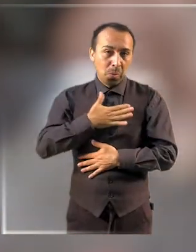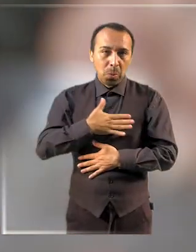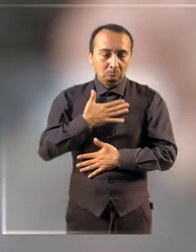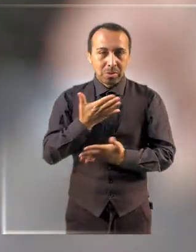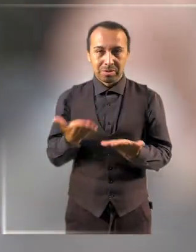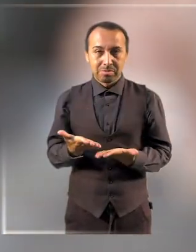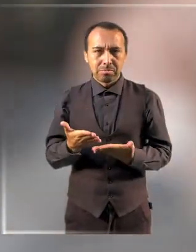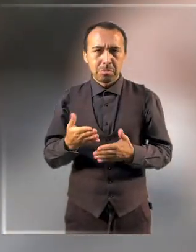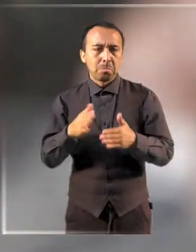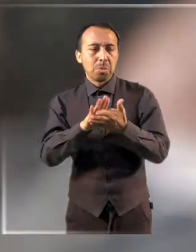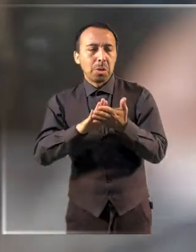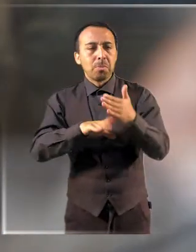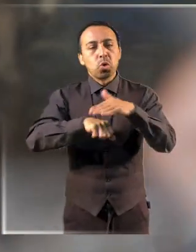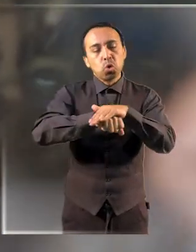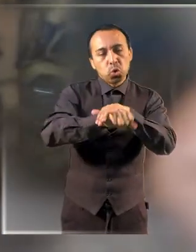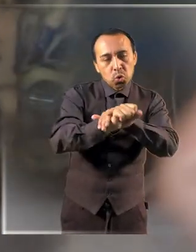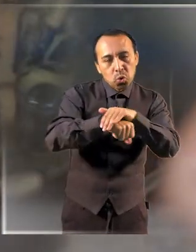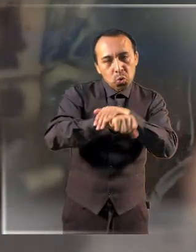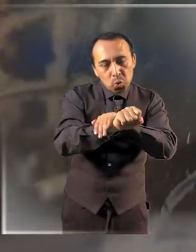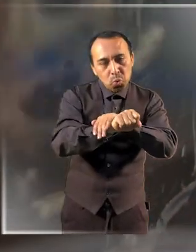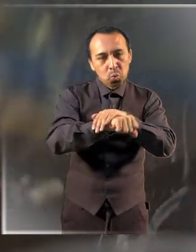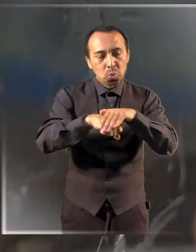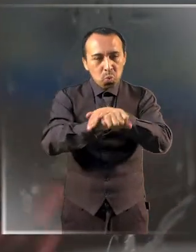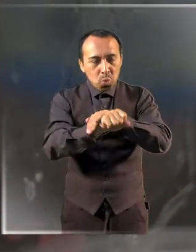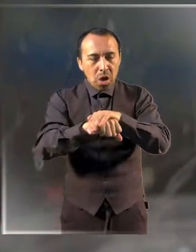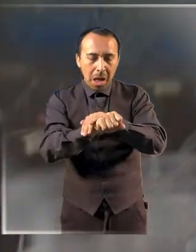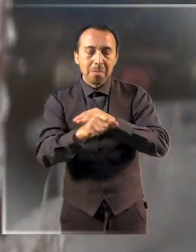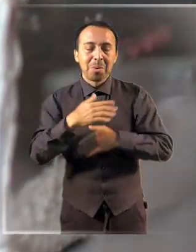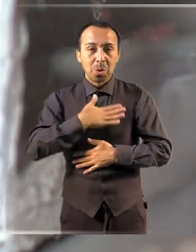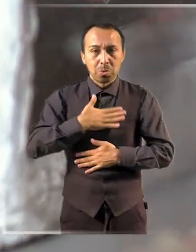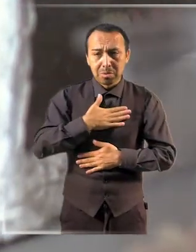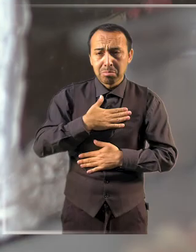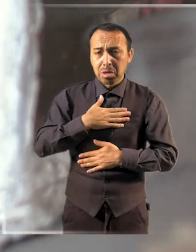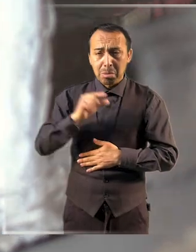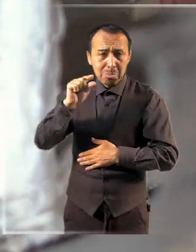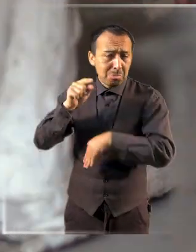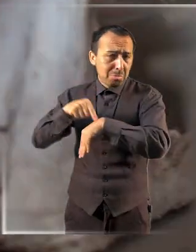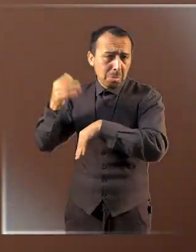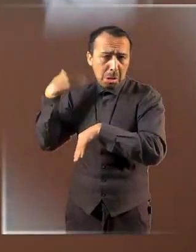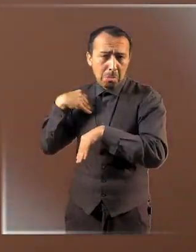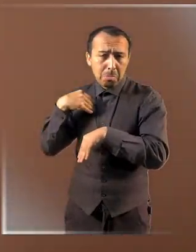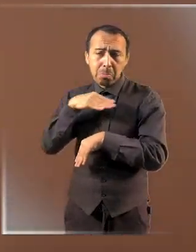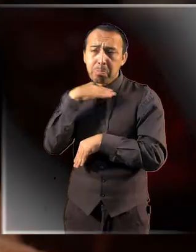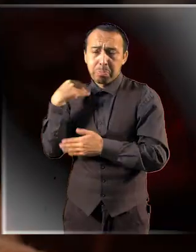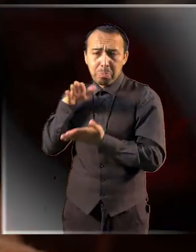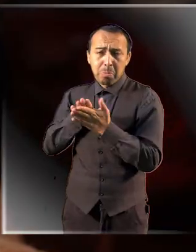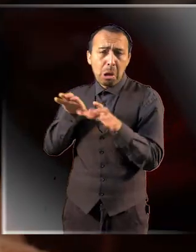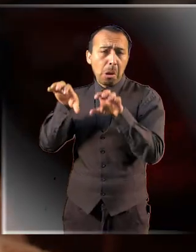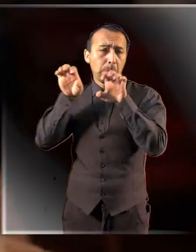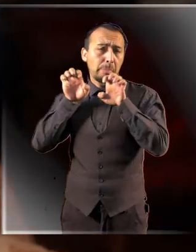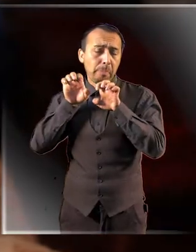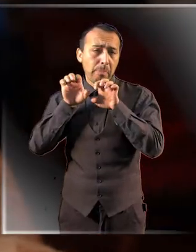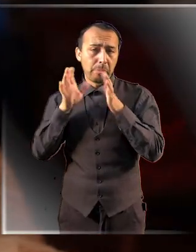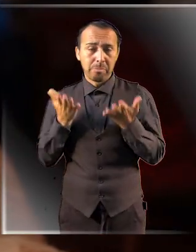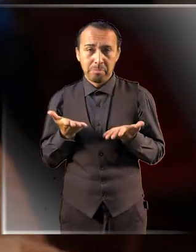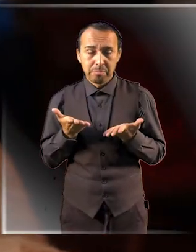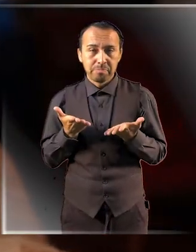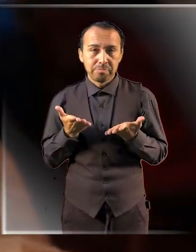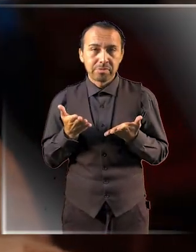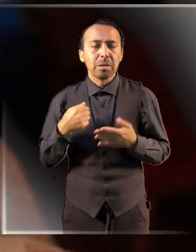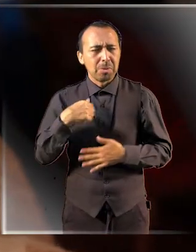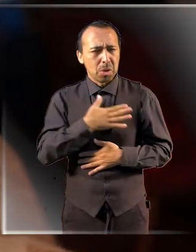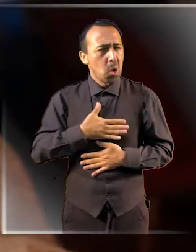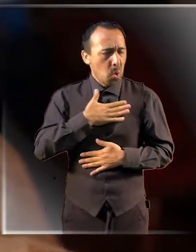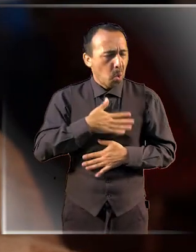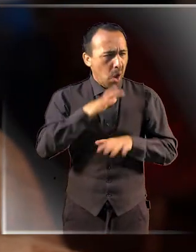La tortuga. Y porque hace poquito se me murió un hámster. El protagonista